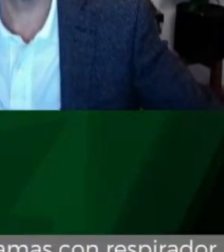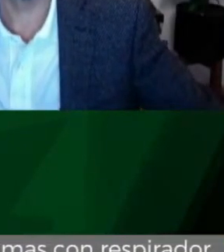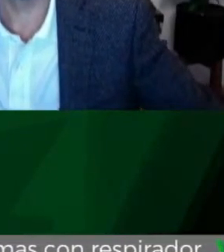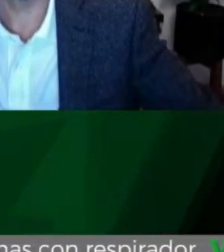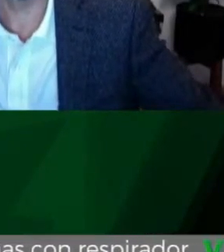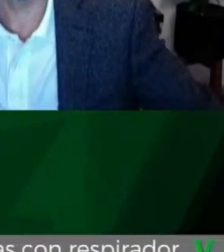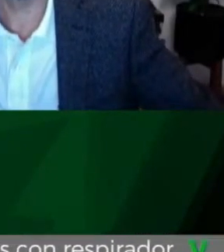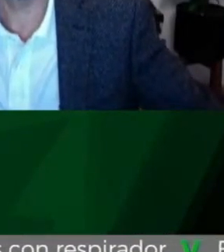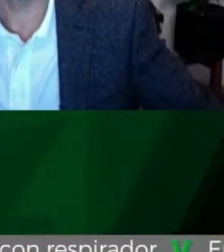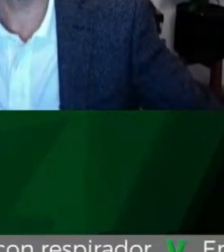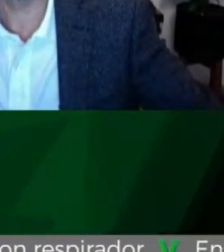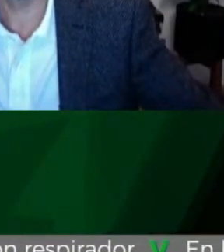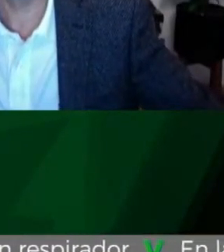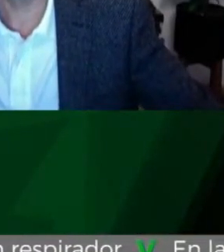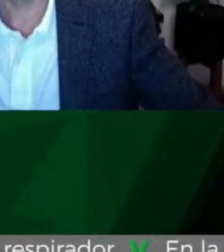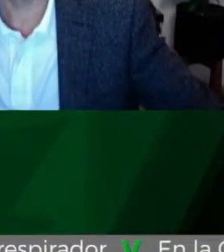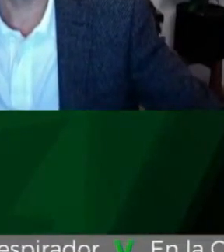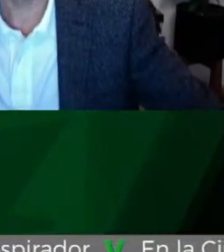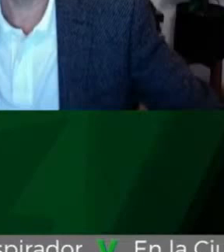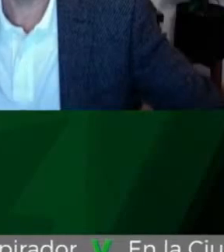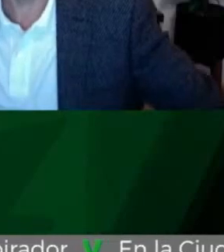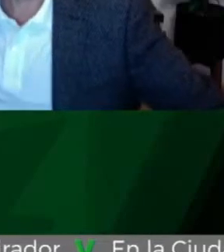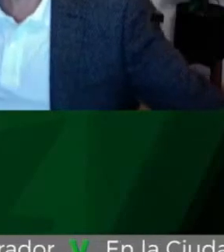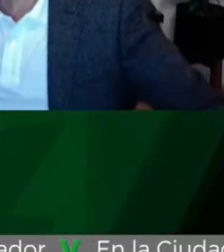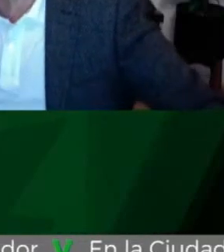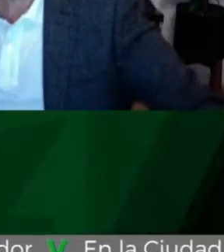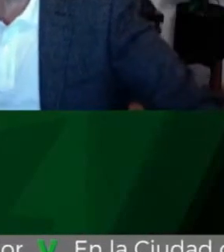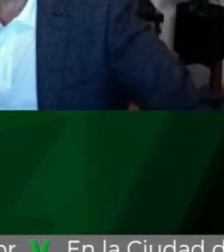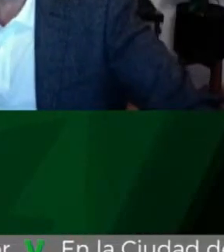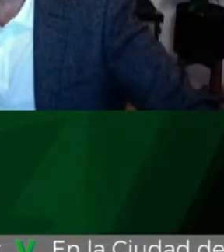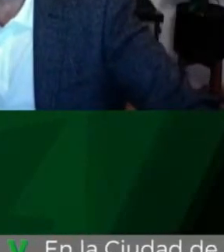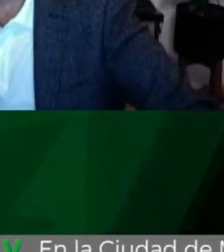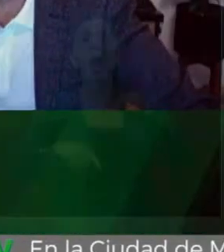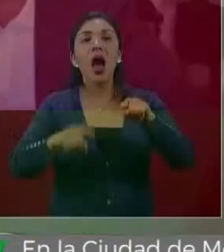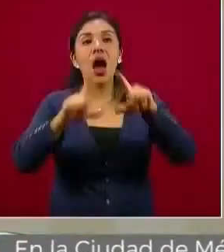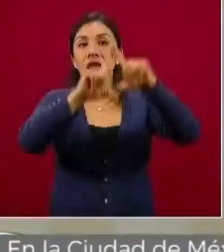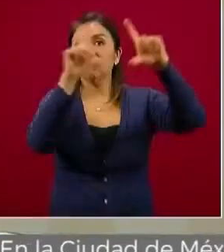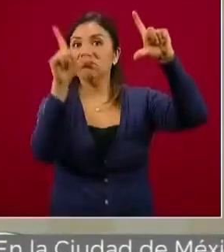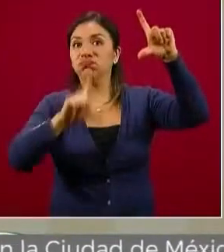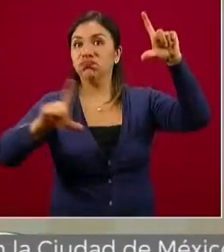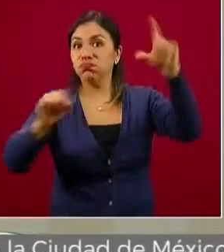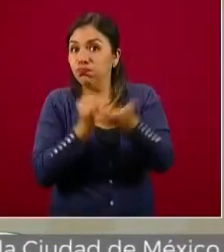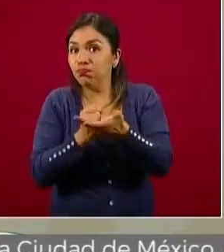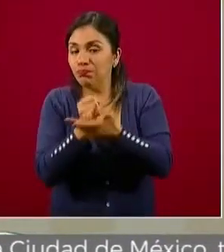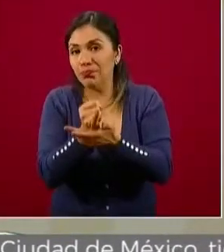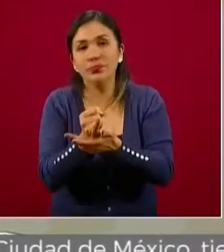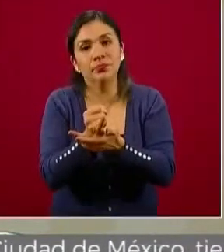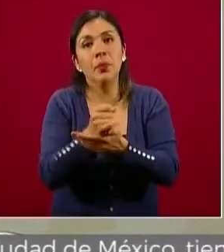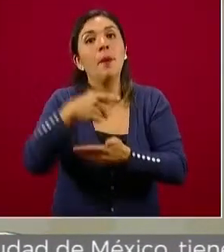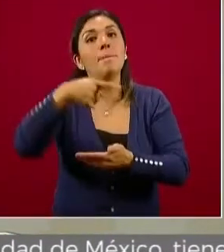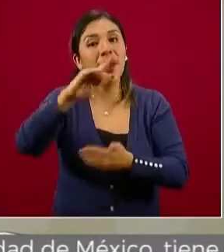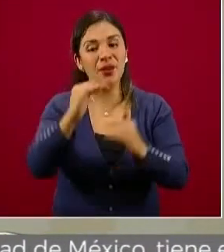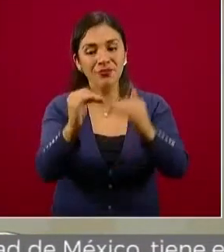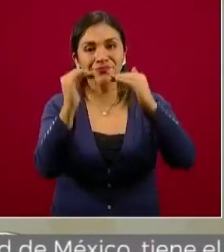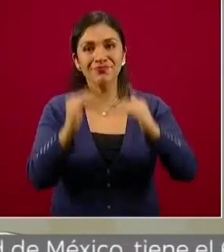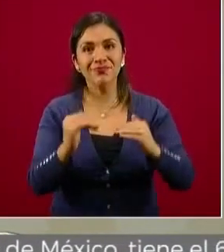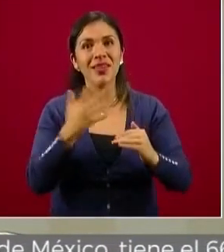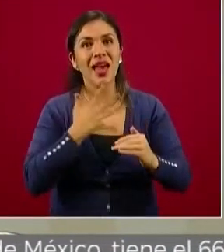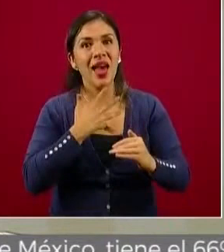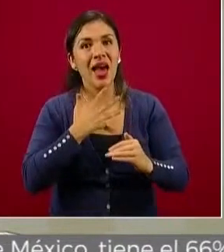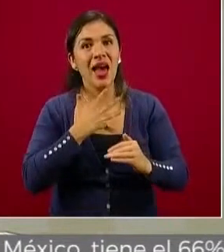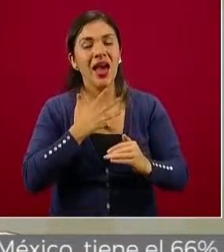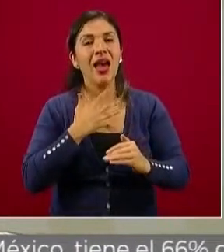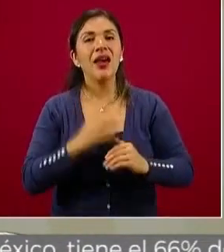declaró e informó sobre un medicamento, un medicamento que es